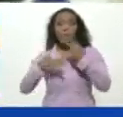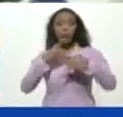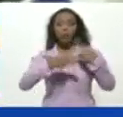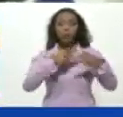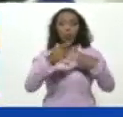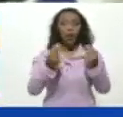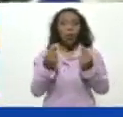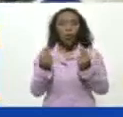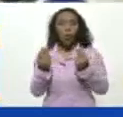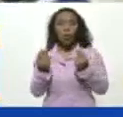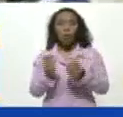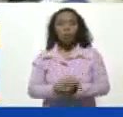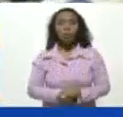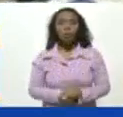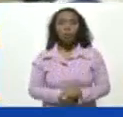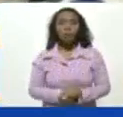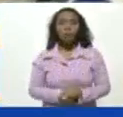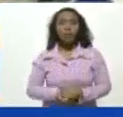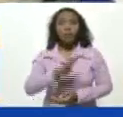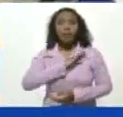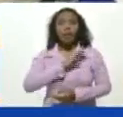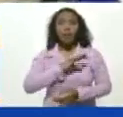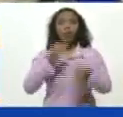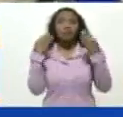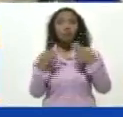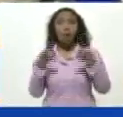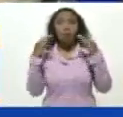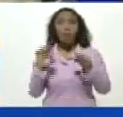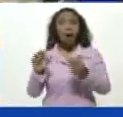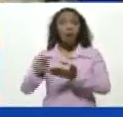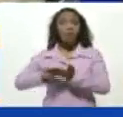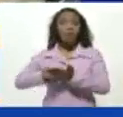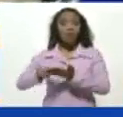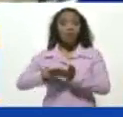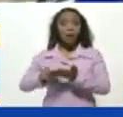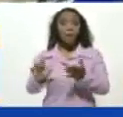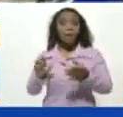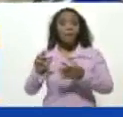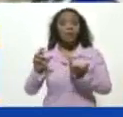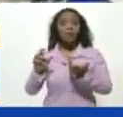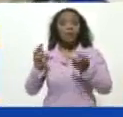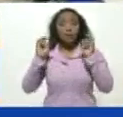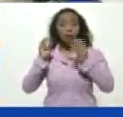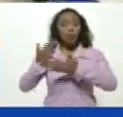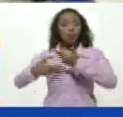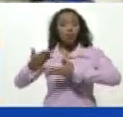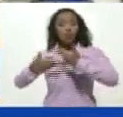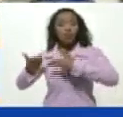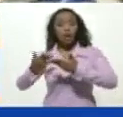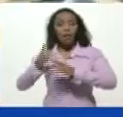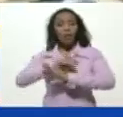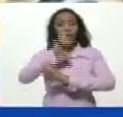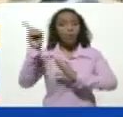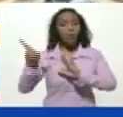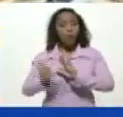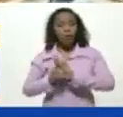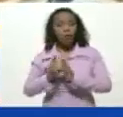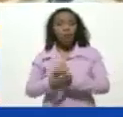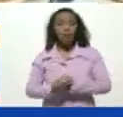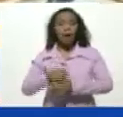económicas. Tenemos que normalizar las relaciones consulares, las relaciones diplomáticas.